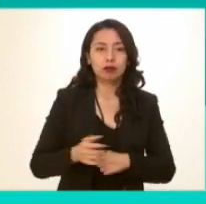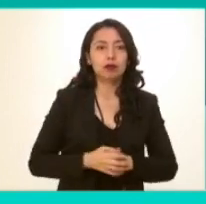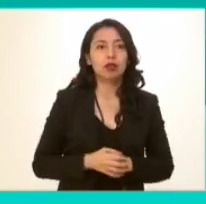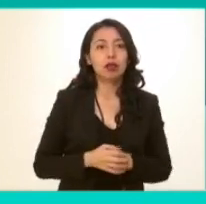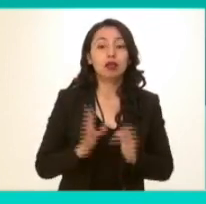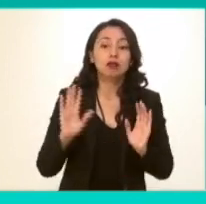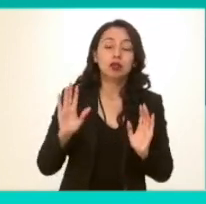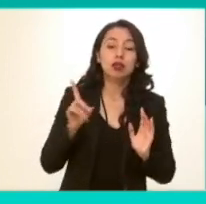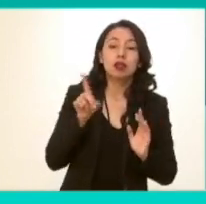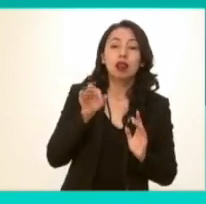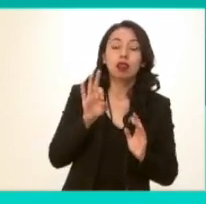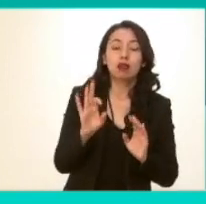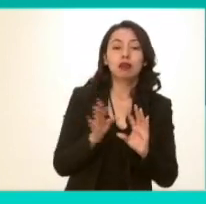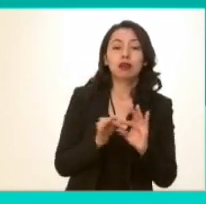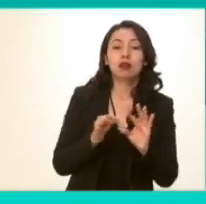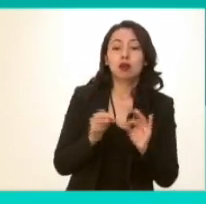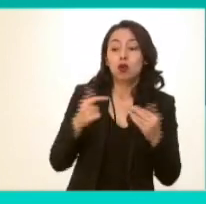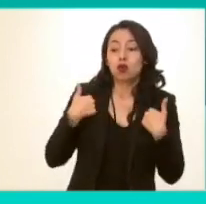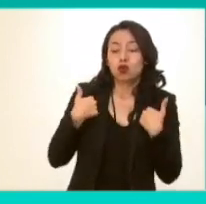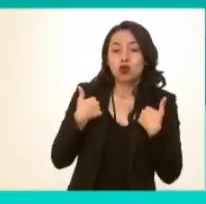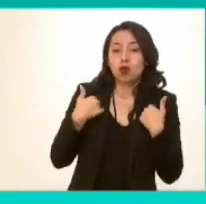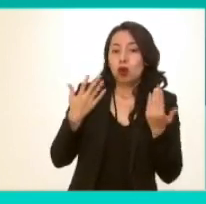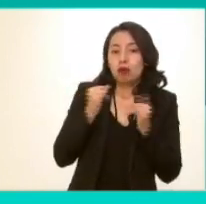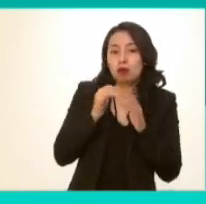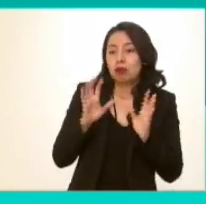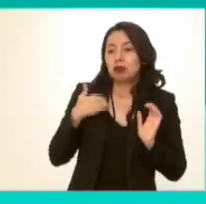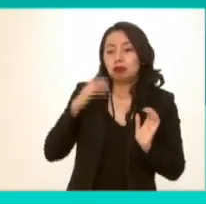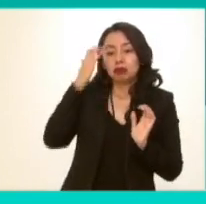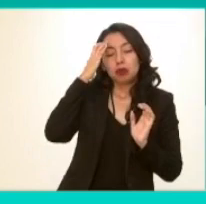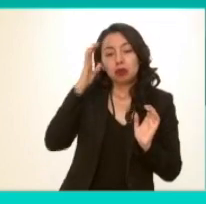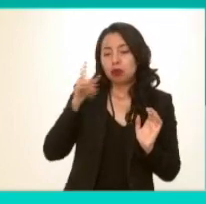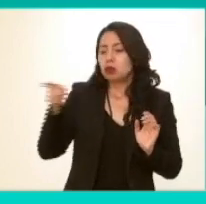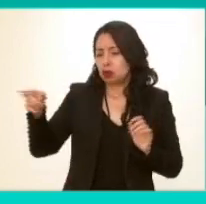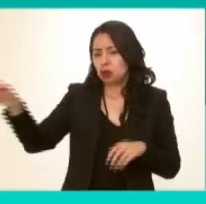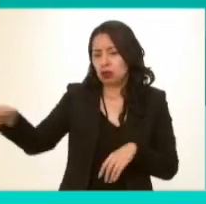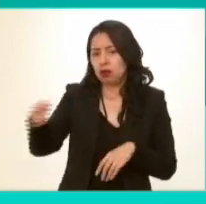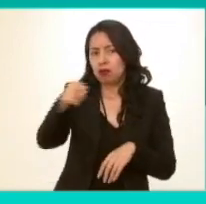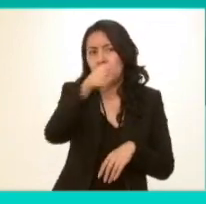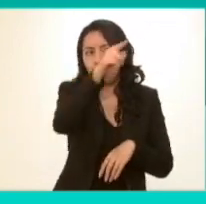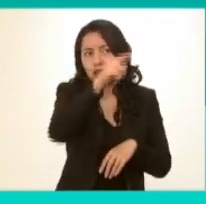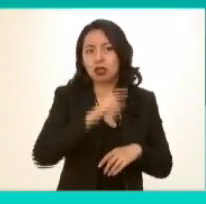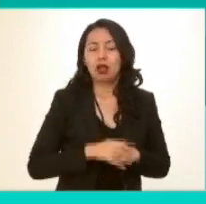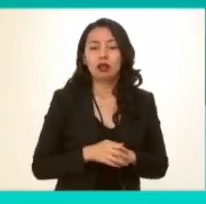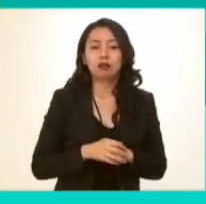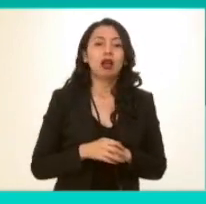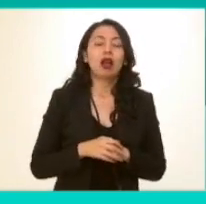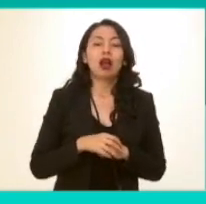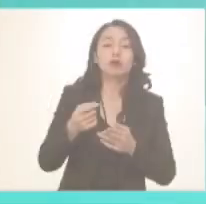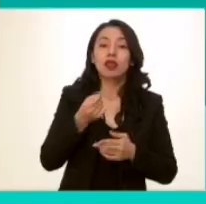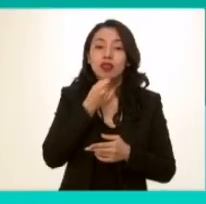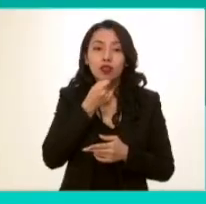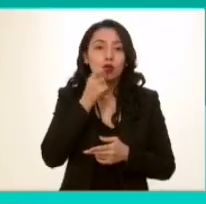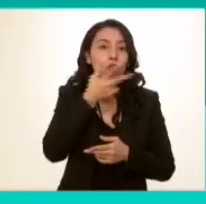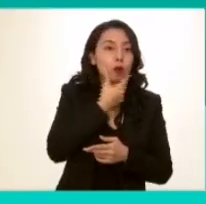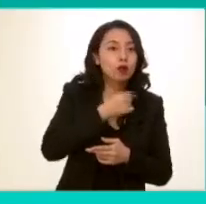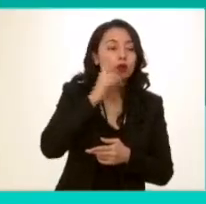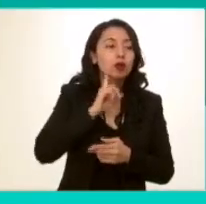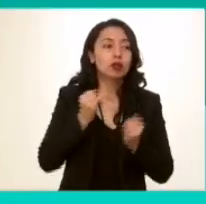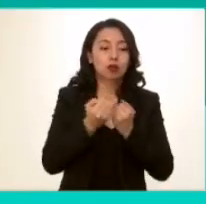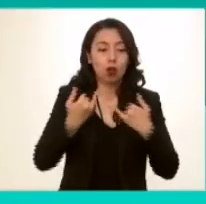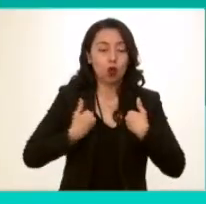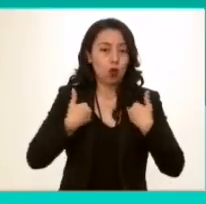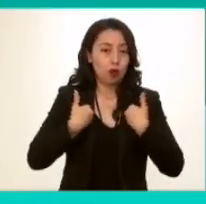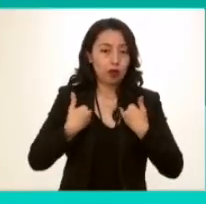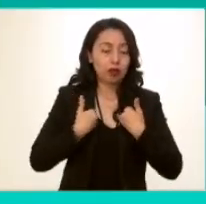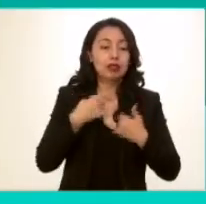incompetente para conocer de la información solicitada y sugirió dirigir la misma al Instituto Nacional de emigración el Dif cuenta